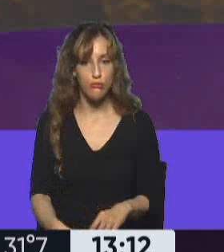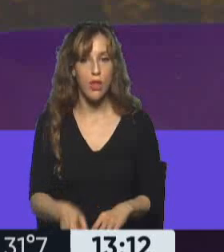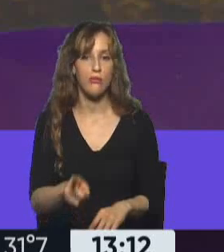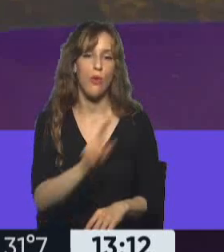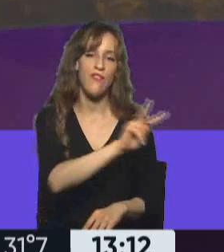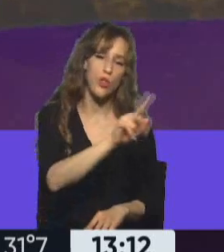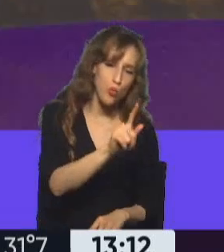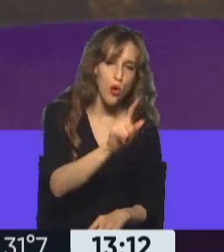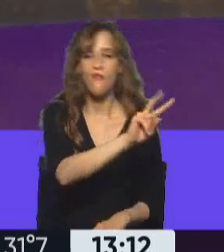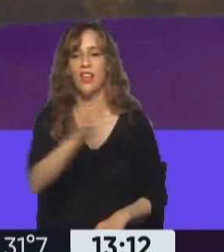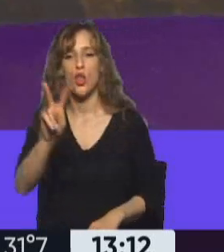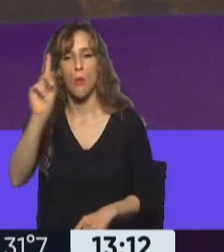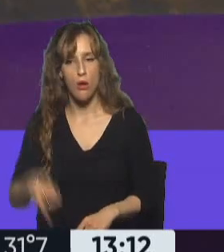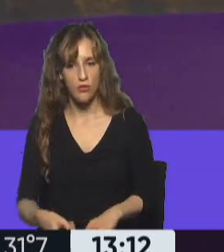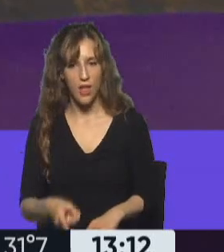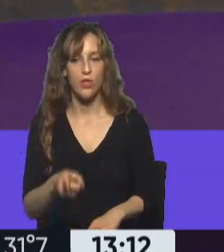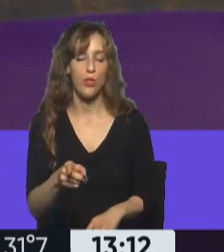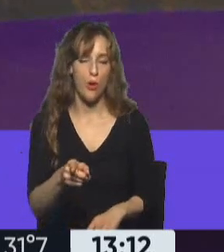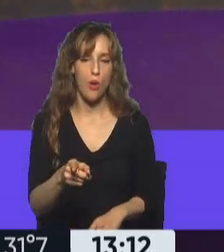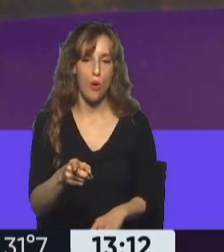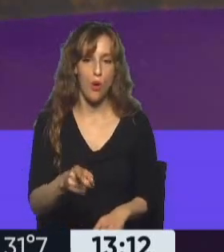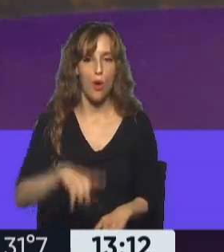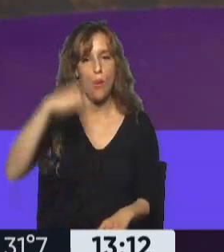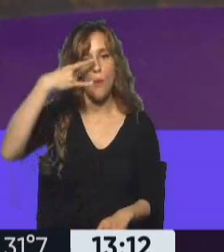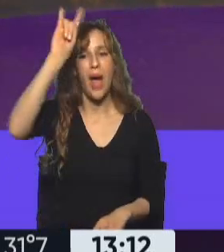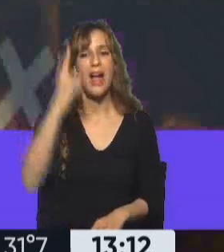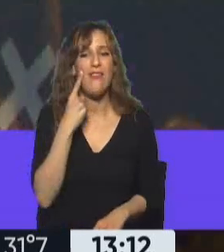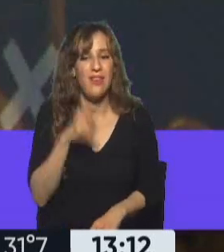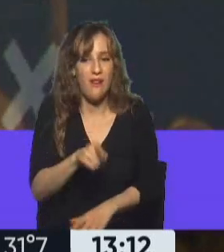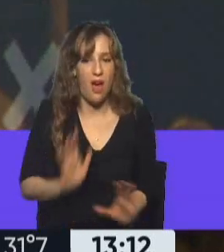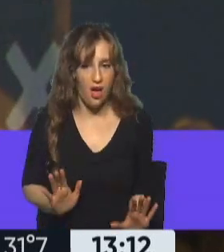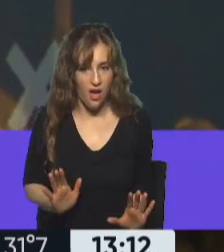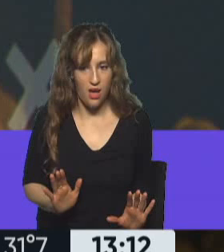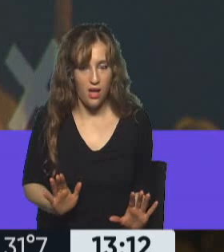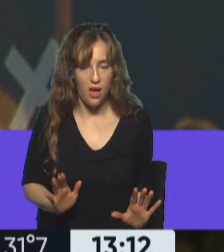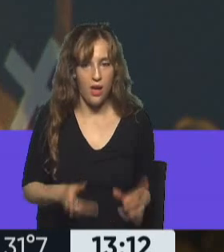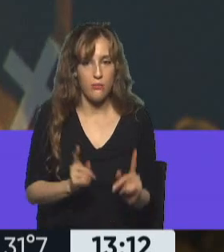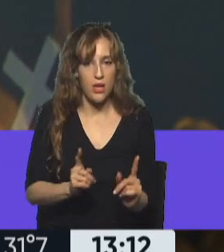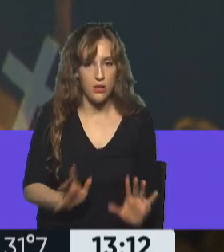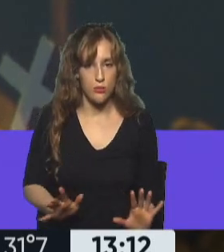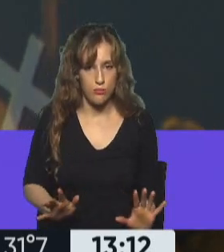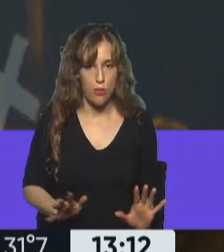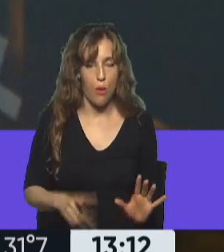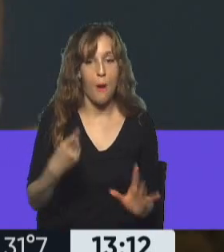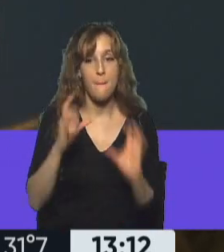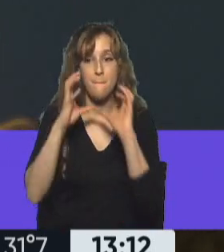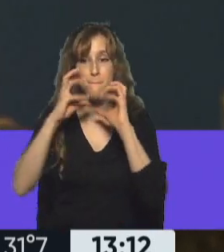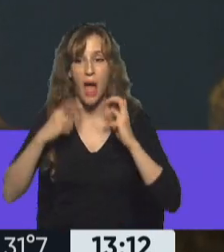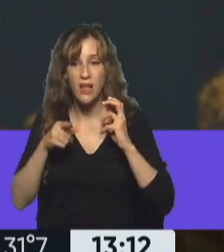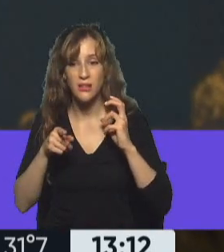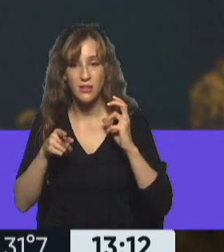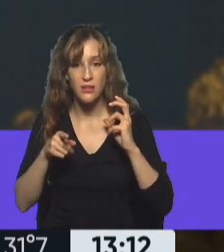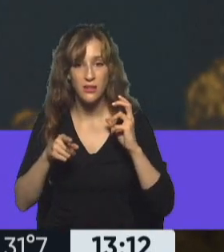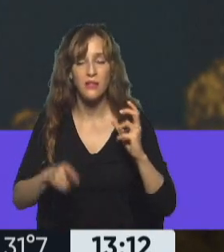21 o 22%, en este caso el ganado en pie, la hacienda. No hay una explicación porque el maíz sea un costo que